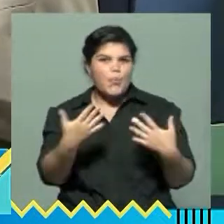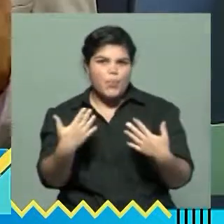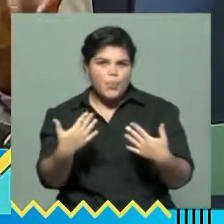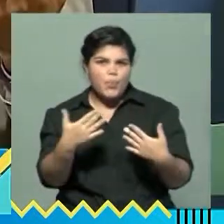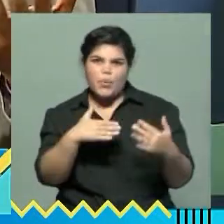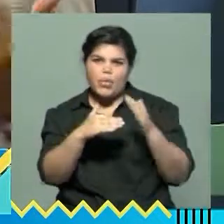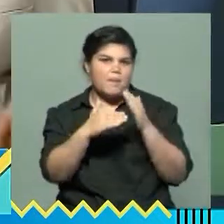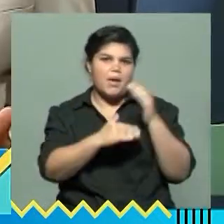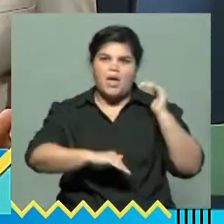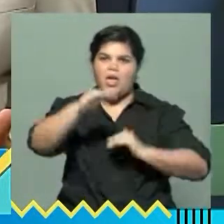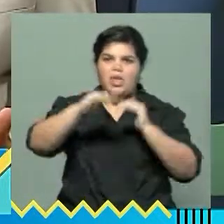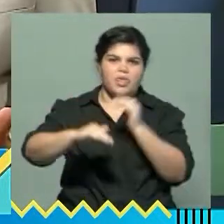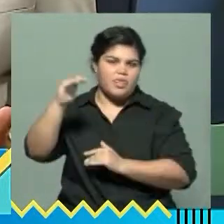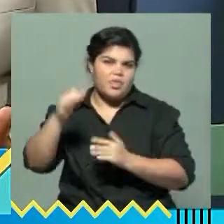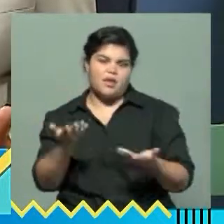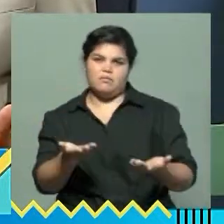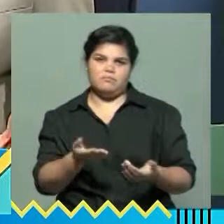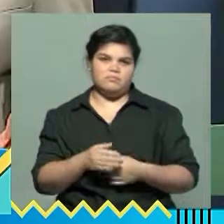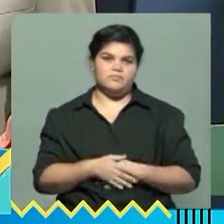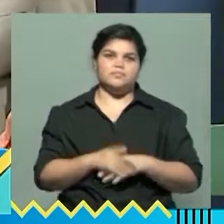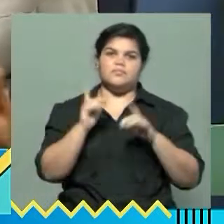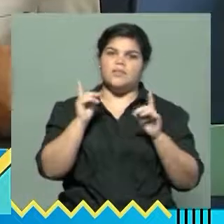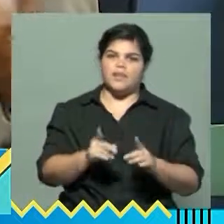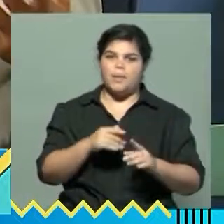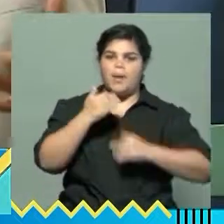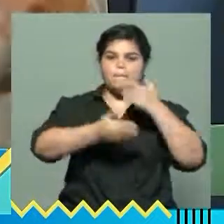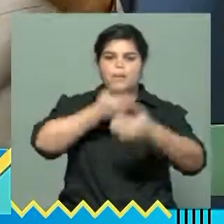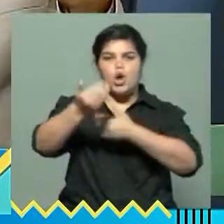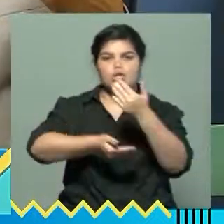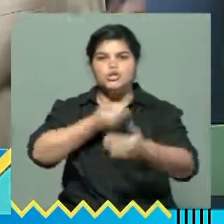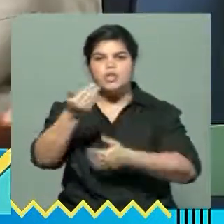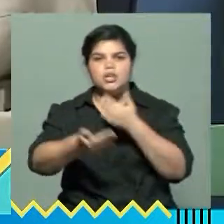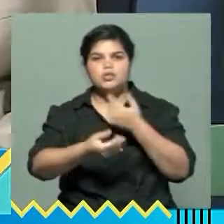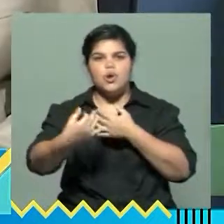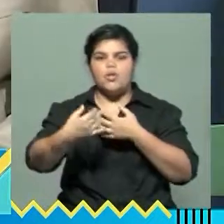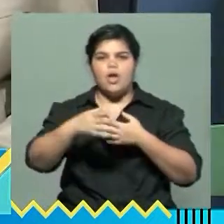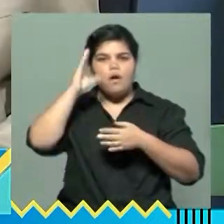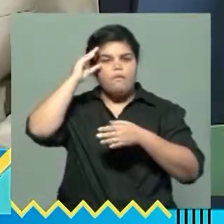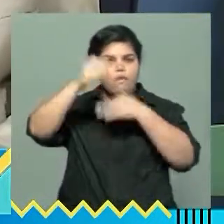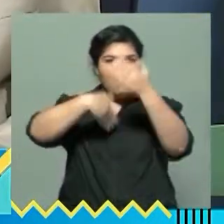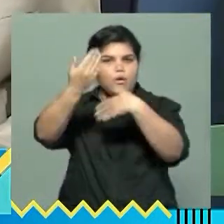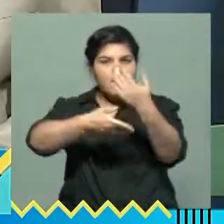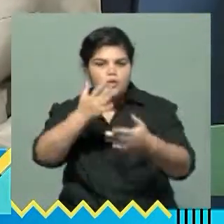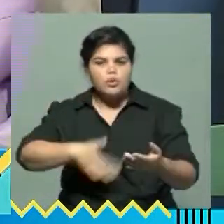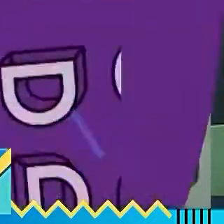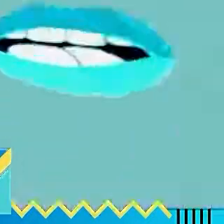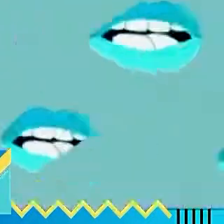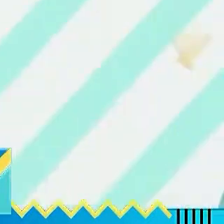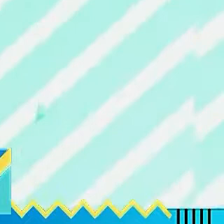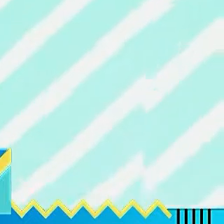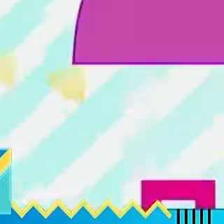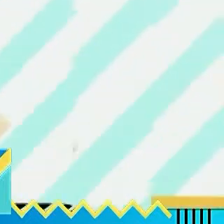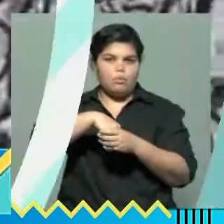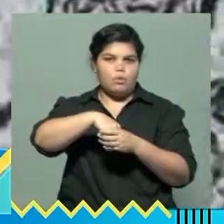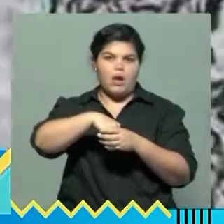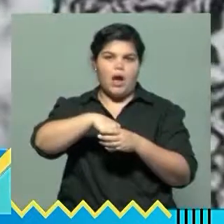o pasa por procesos de aculturación o procesos de formación en la cultura que son diferentes. Entonces muchas de